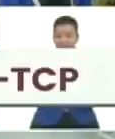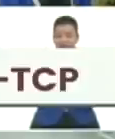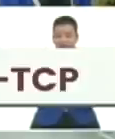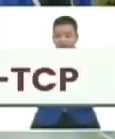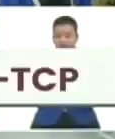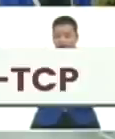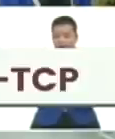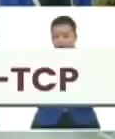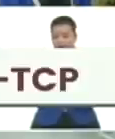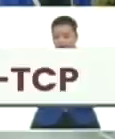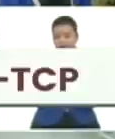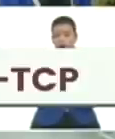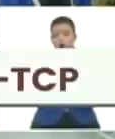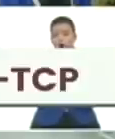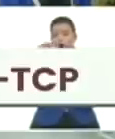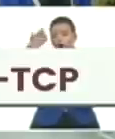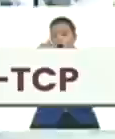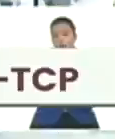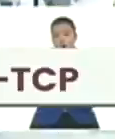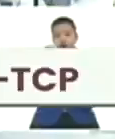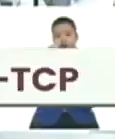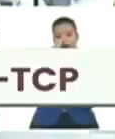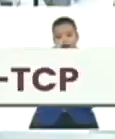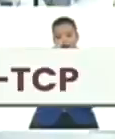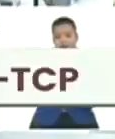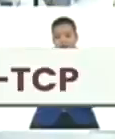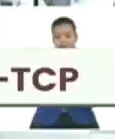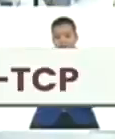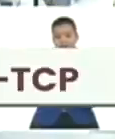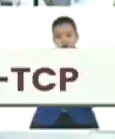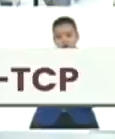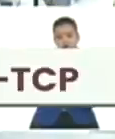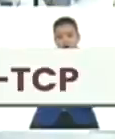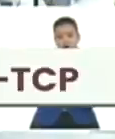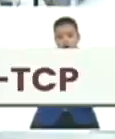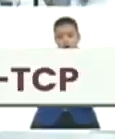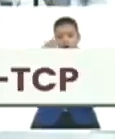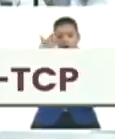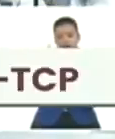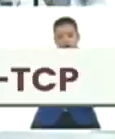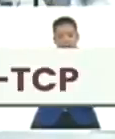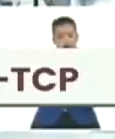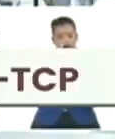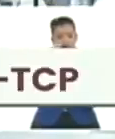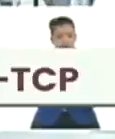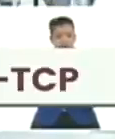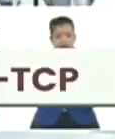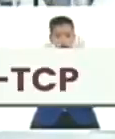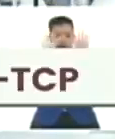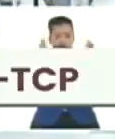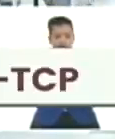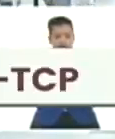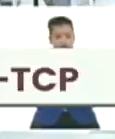donde la OTAN tendrá que dejar de ser la OTAN tratando de apoderarse del mundo,